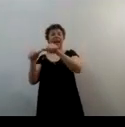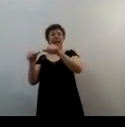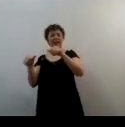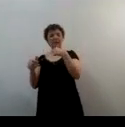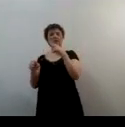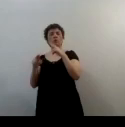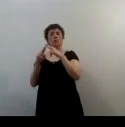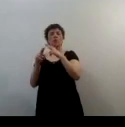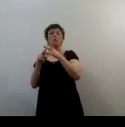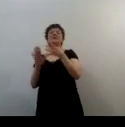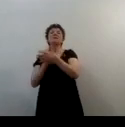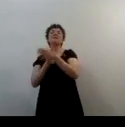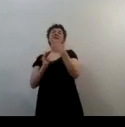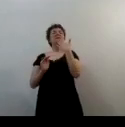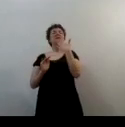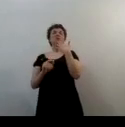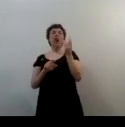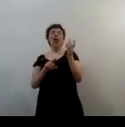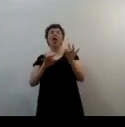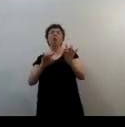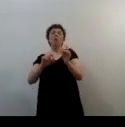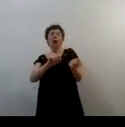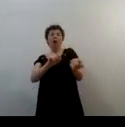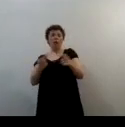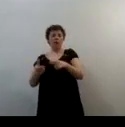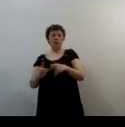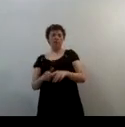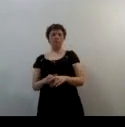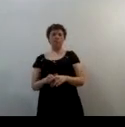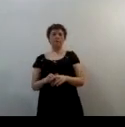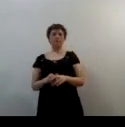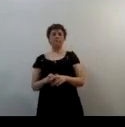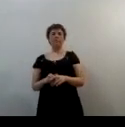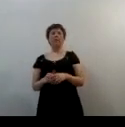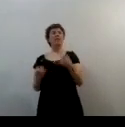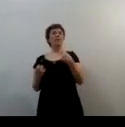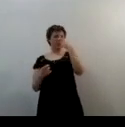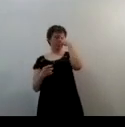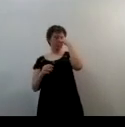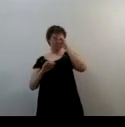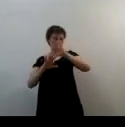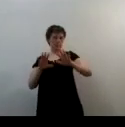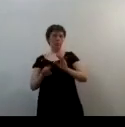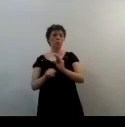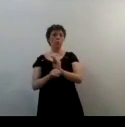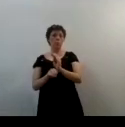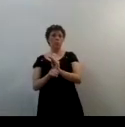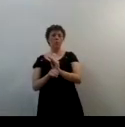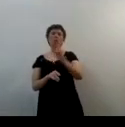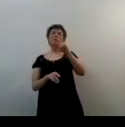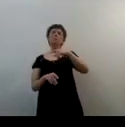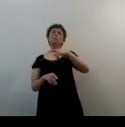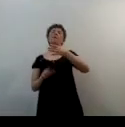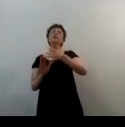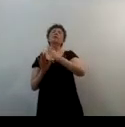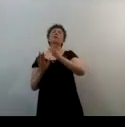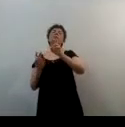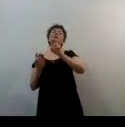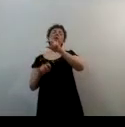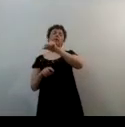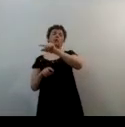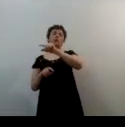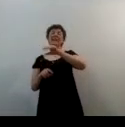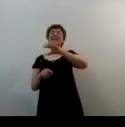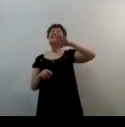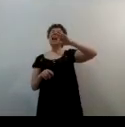azúcares encubiertos que se llaman en los alimentos. Y claro, eso hay que tener cuidado. Y luego respecto a edulcorante, pues hombre, menos la sacarina en